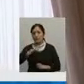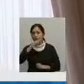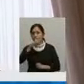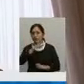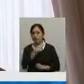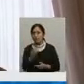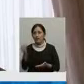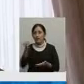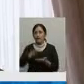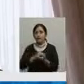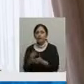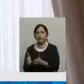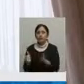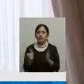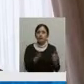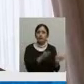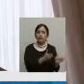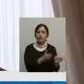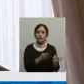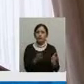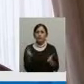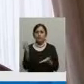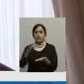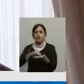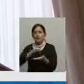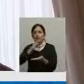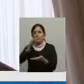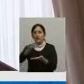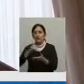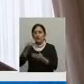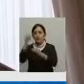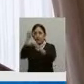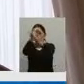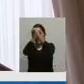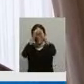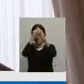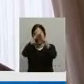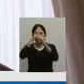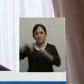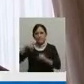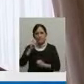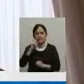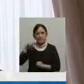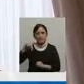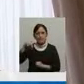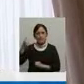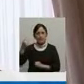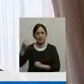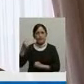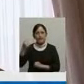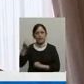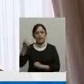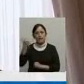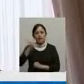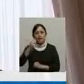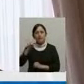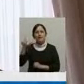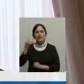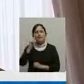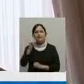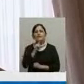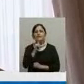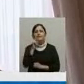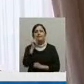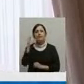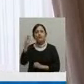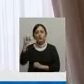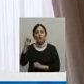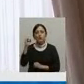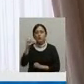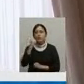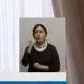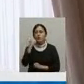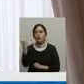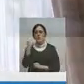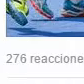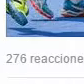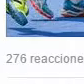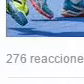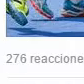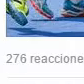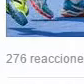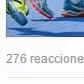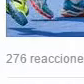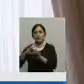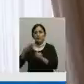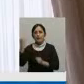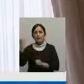El otro es en la minería, especialmente litio. Y hay una conexión con el